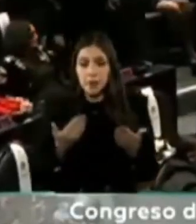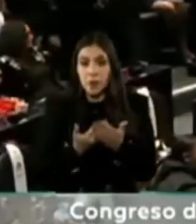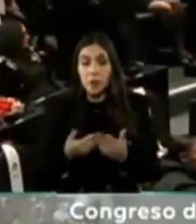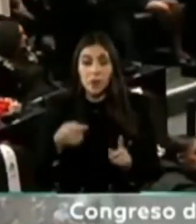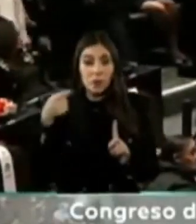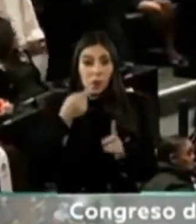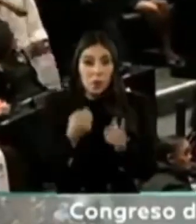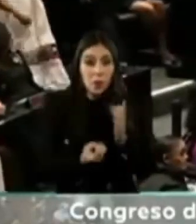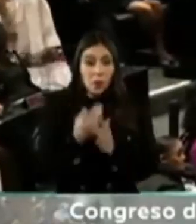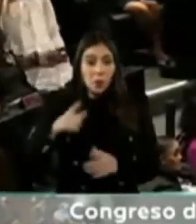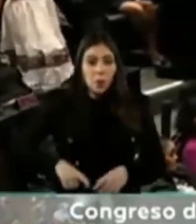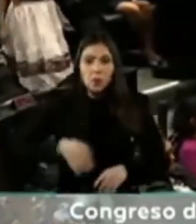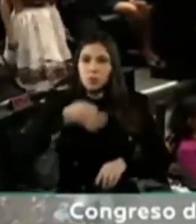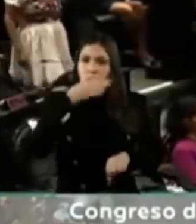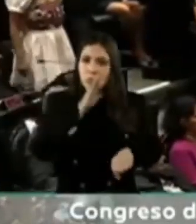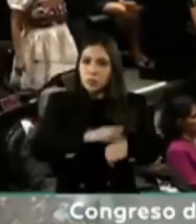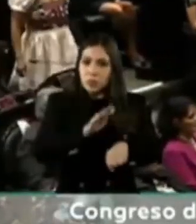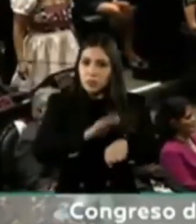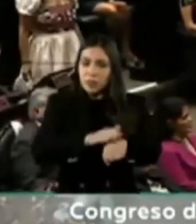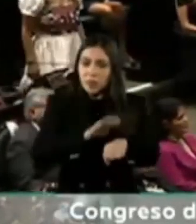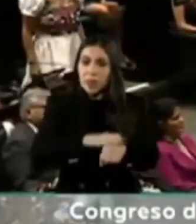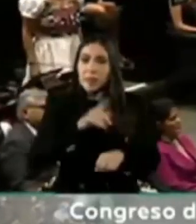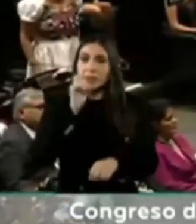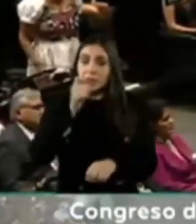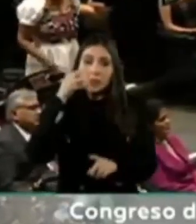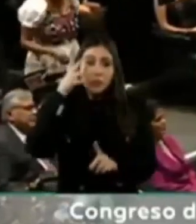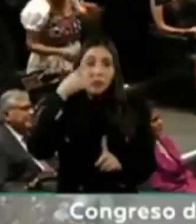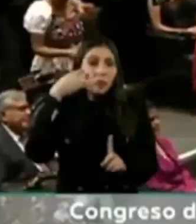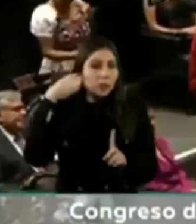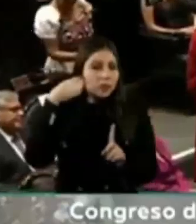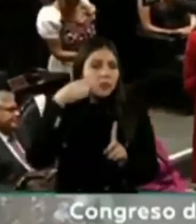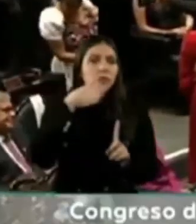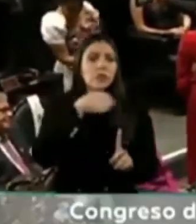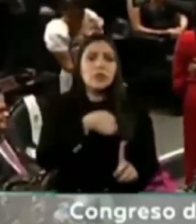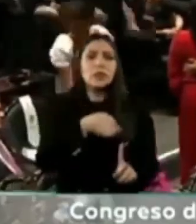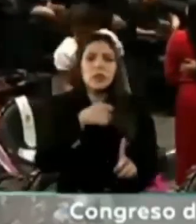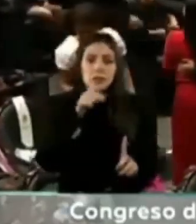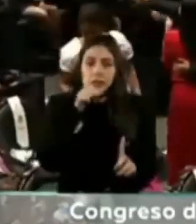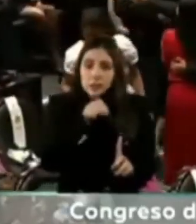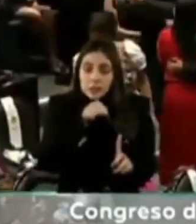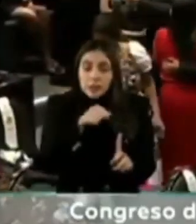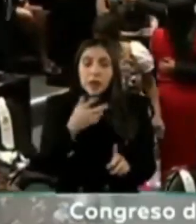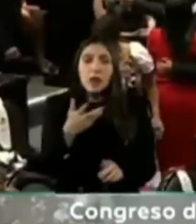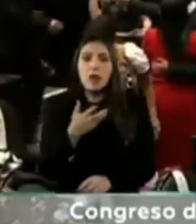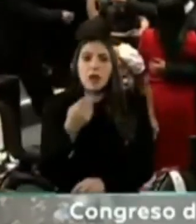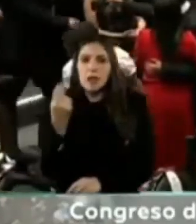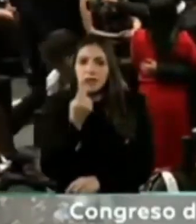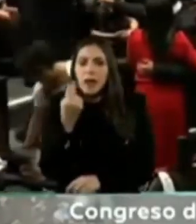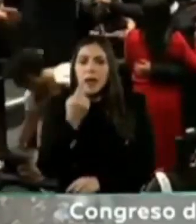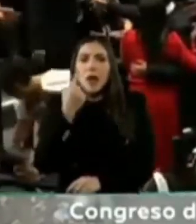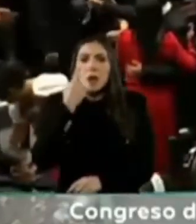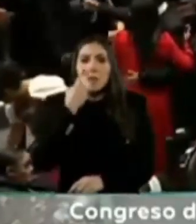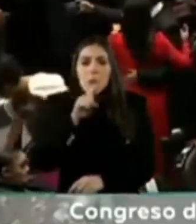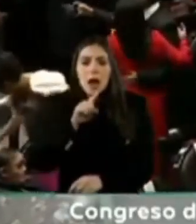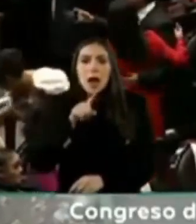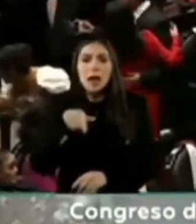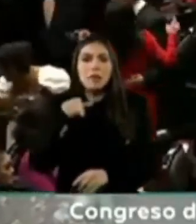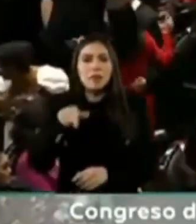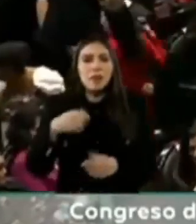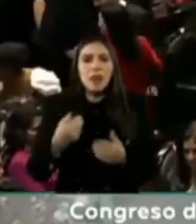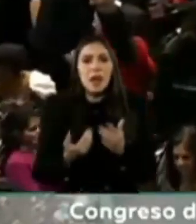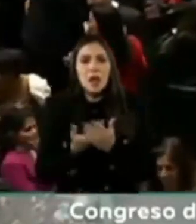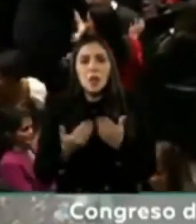que se arma el Congreso de la Unión, que se forma? Yo digo, pues si está así la situación es